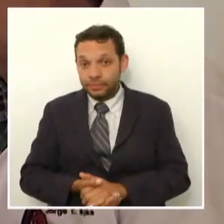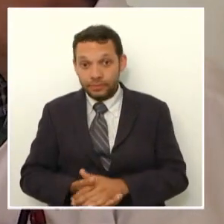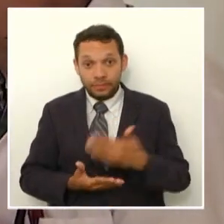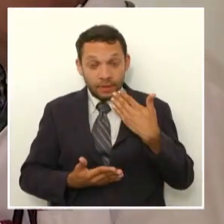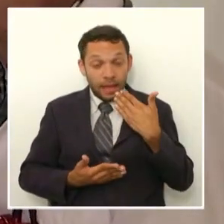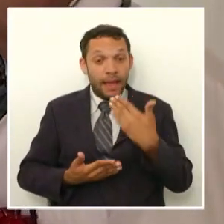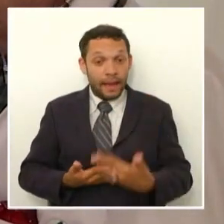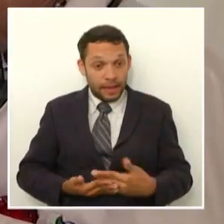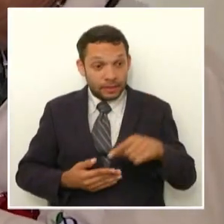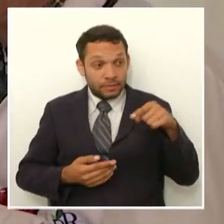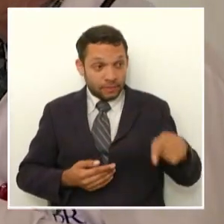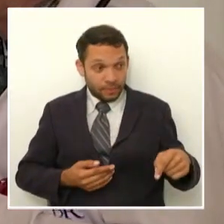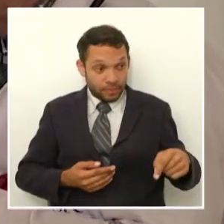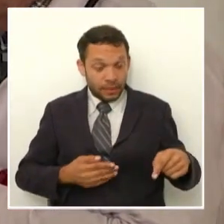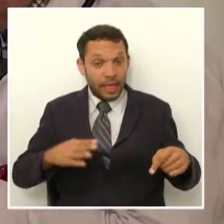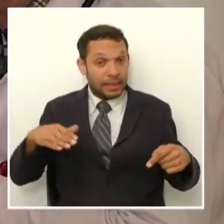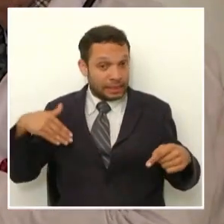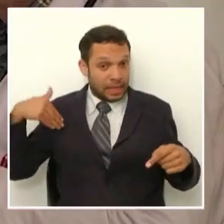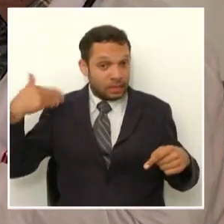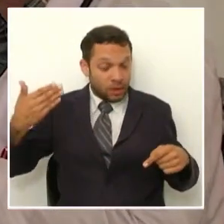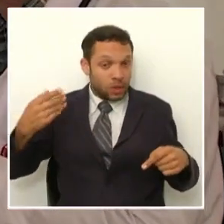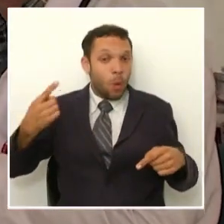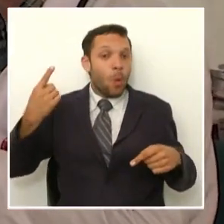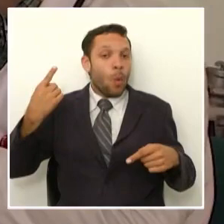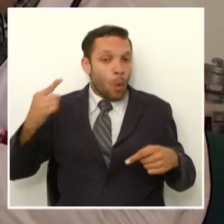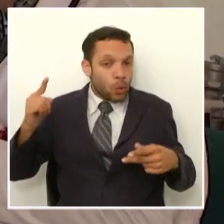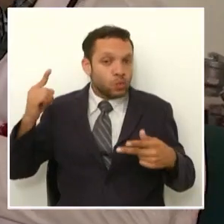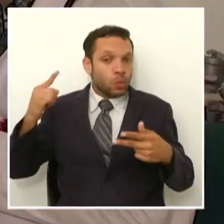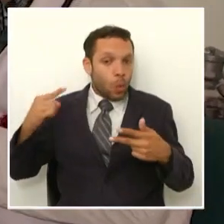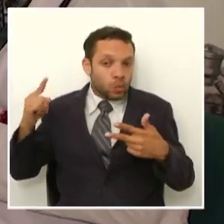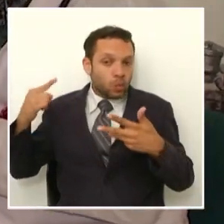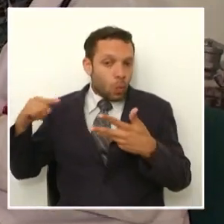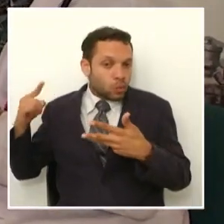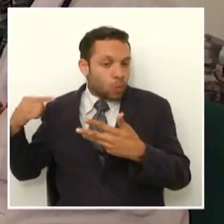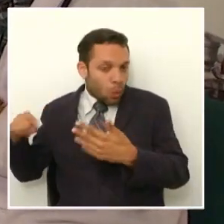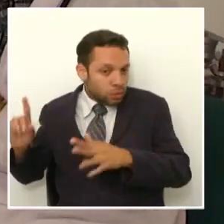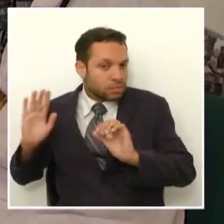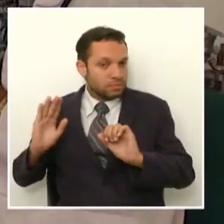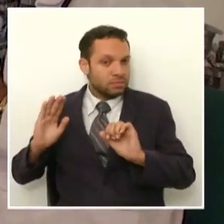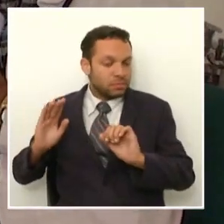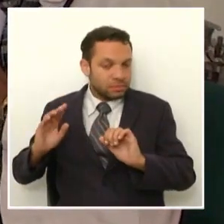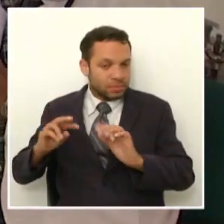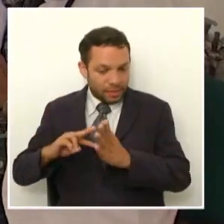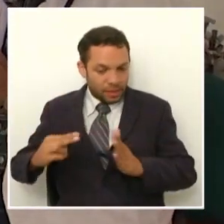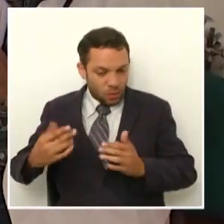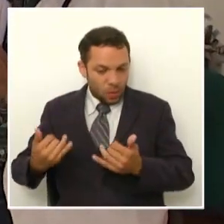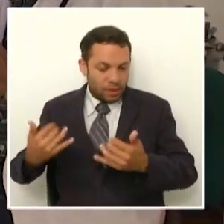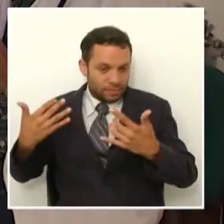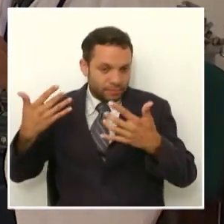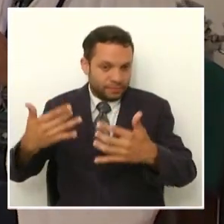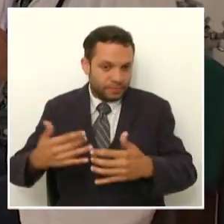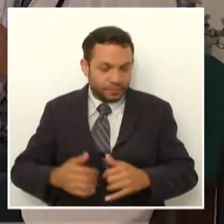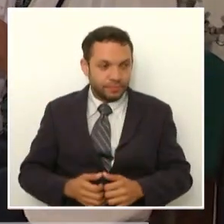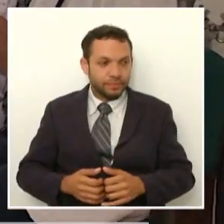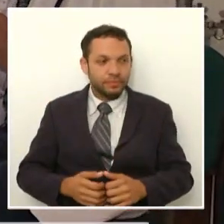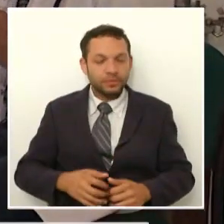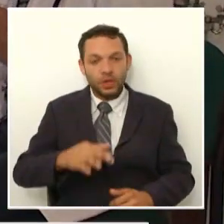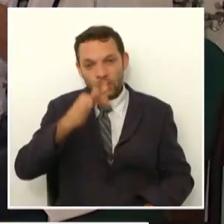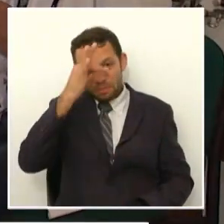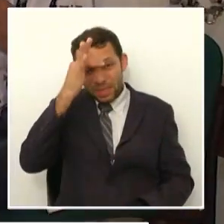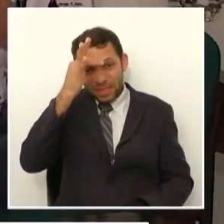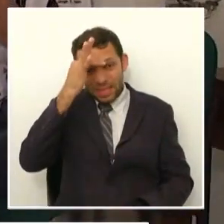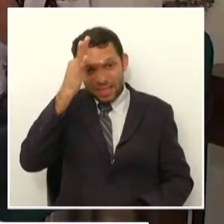este equipo, después ya aparecieron los otros espirómetros. No se nos olvide que el Hospital Santa Sofía era un